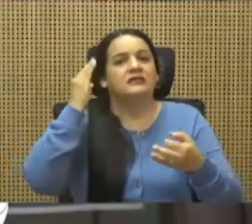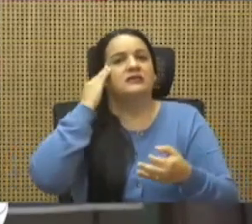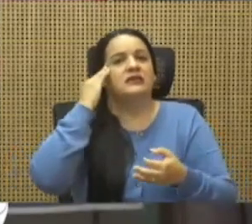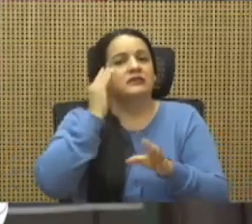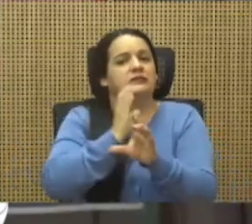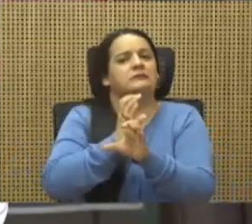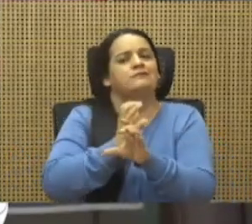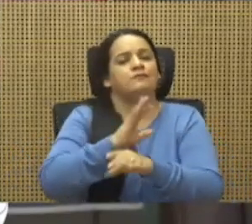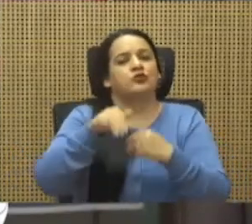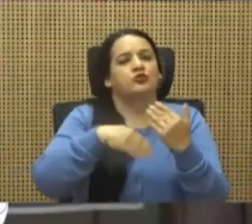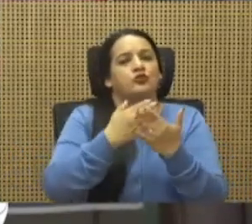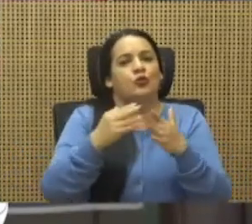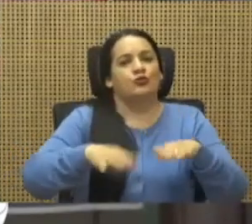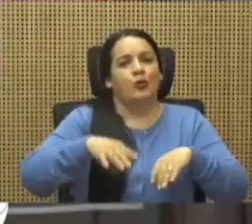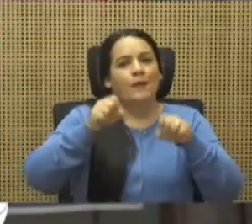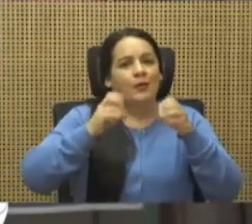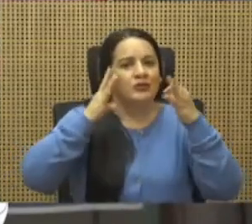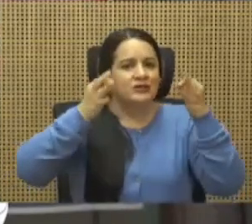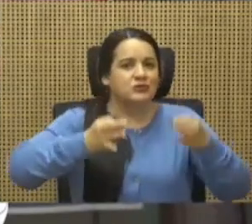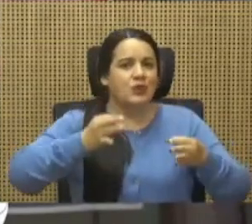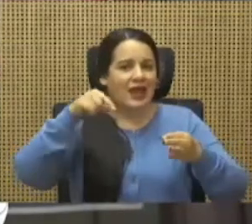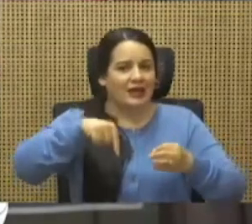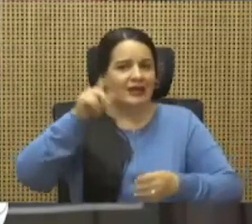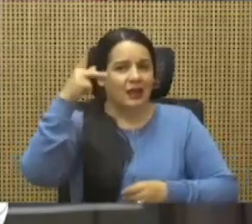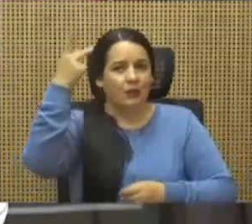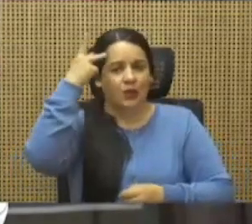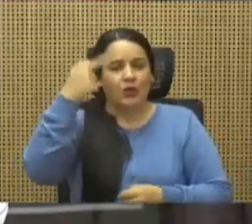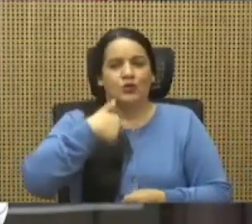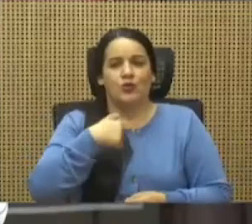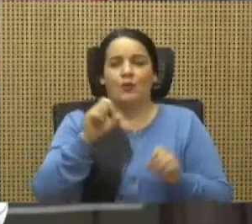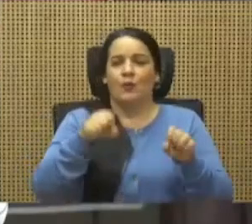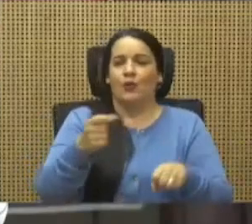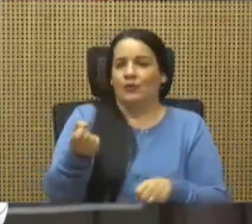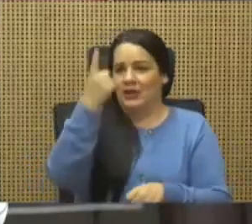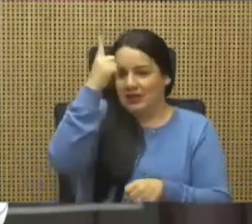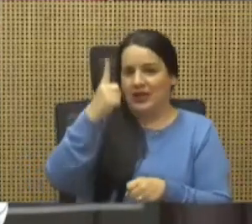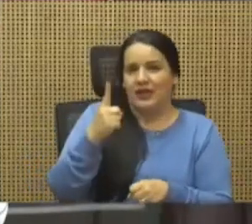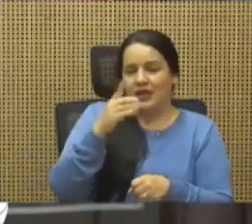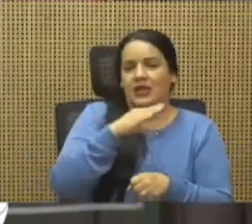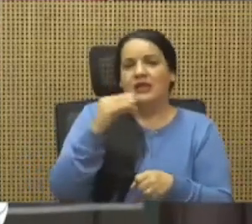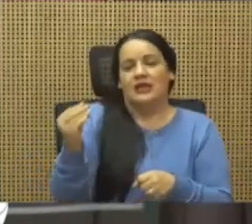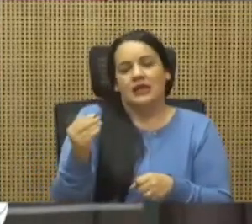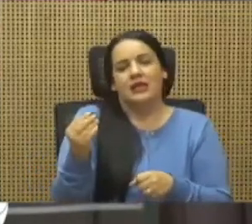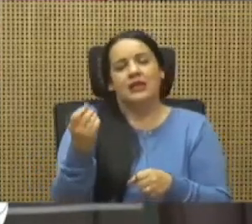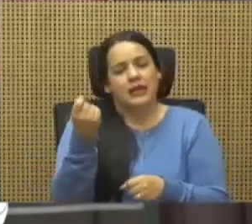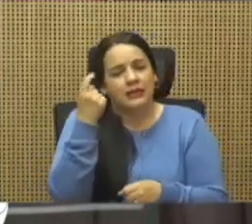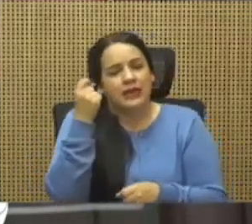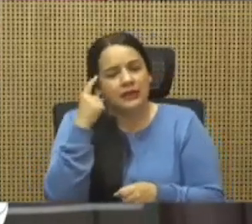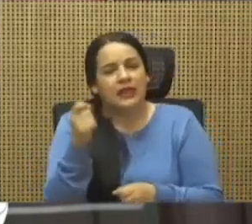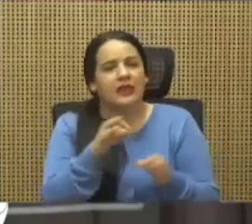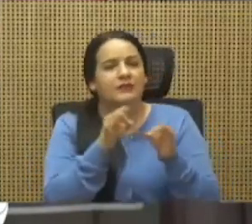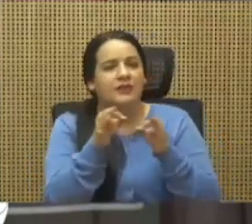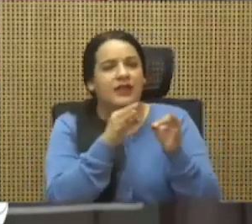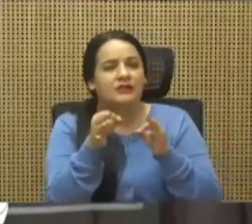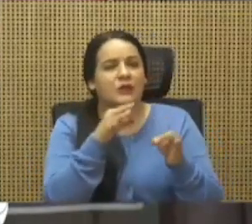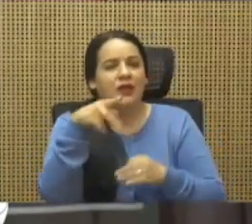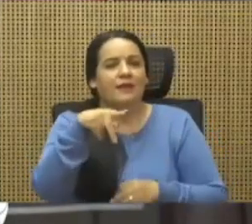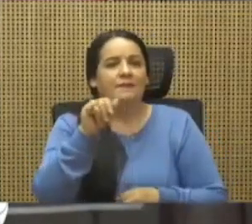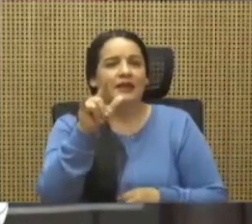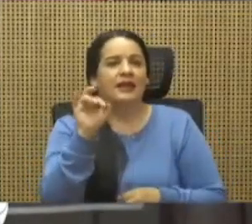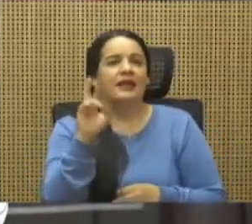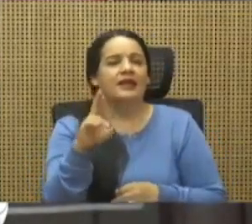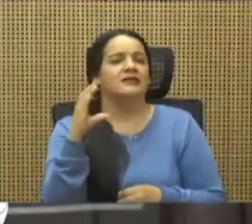yo puedo entender y hasta comprar algunos de los argumentos de la diputada Pilar Cisneros esta tarde, pero